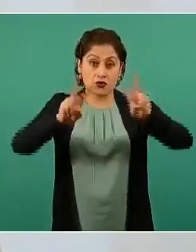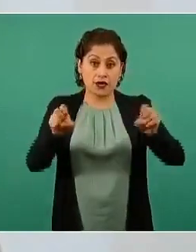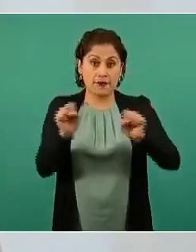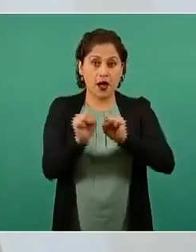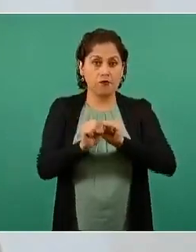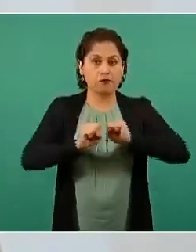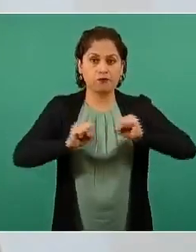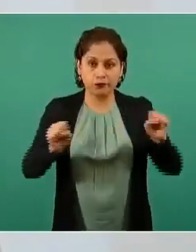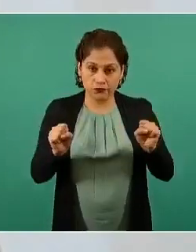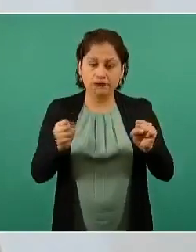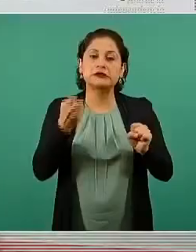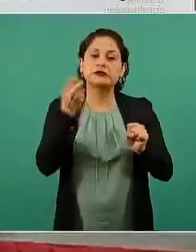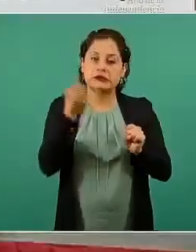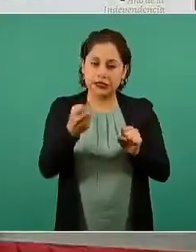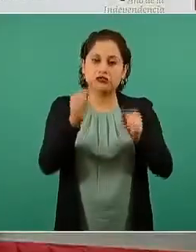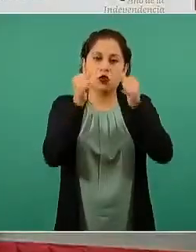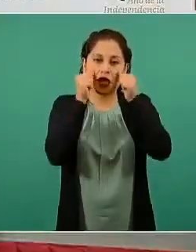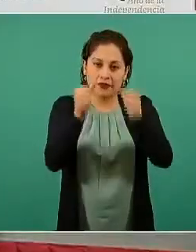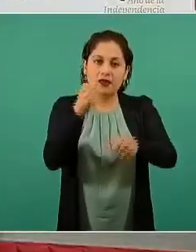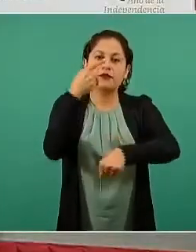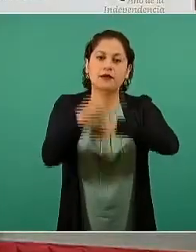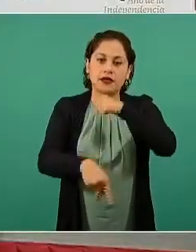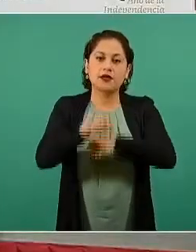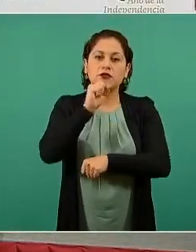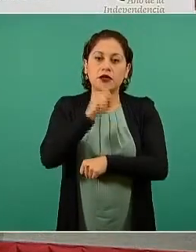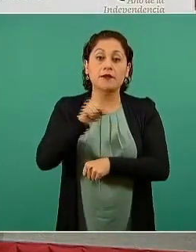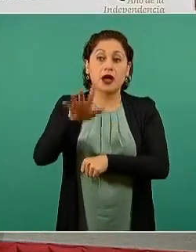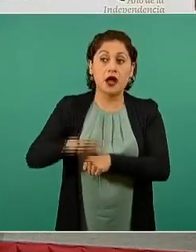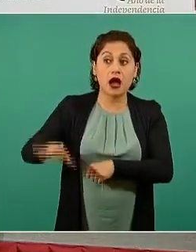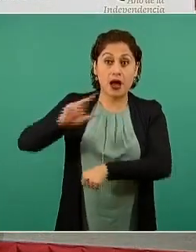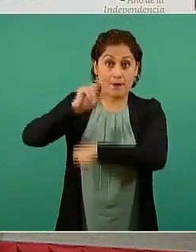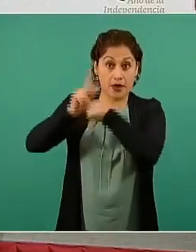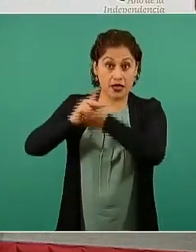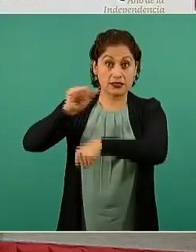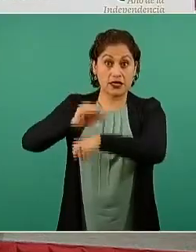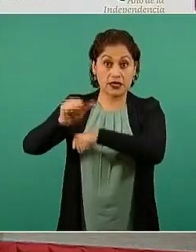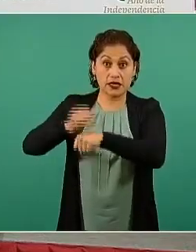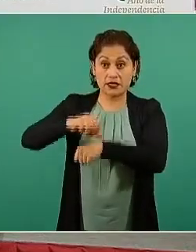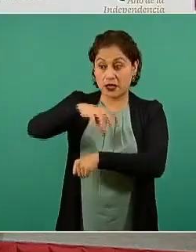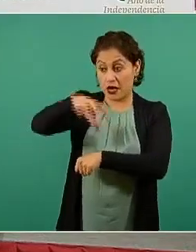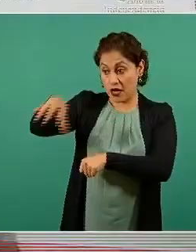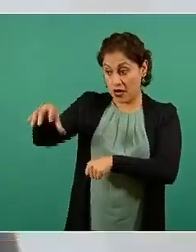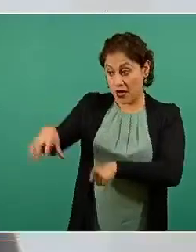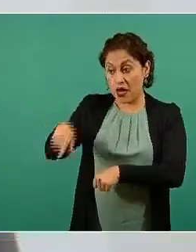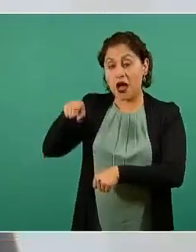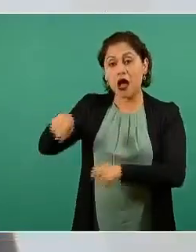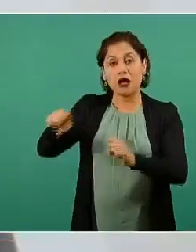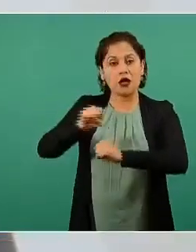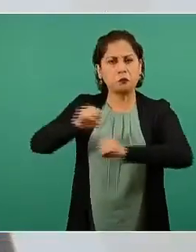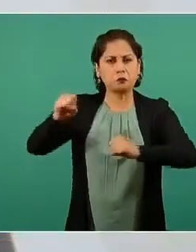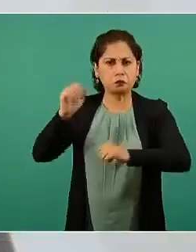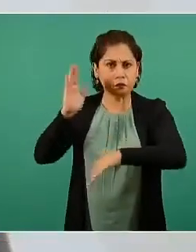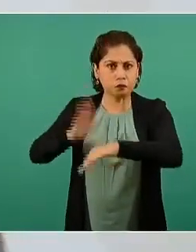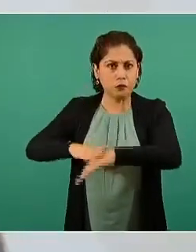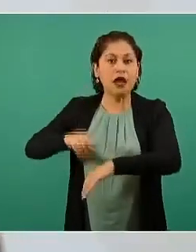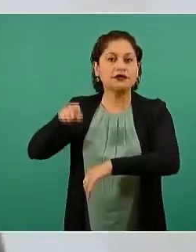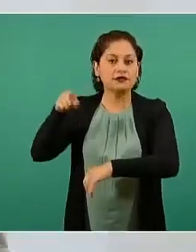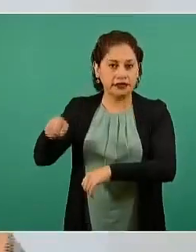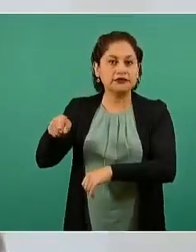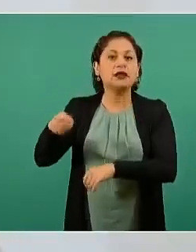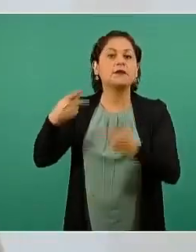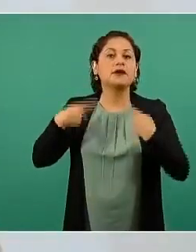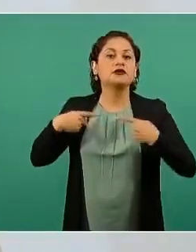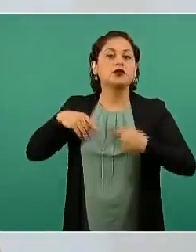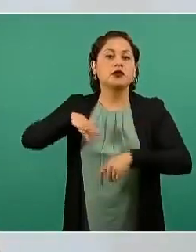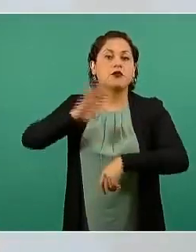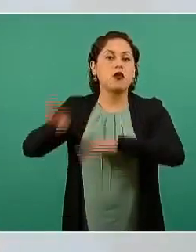factores más importantes. De hecho, hay provincias en Argentina que tienen un índice de obesidad más alto, y en esas provincias la mortalidad